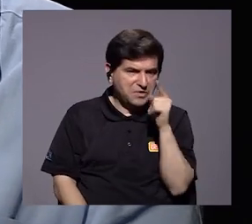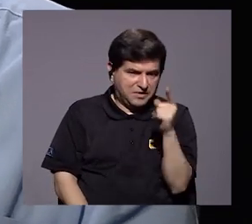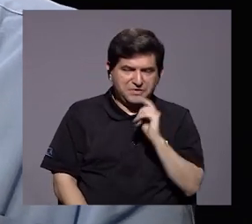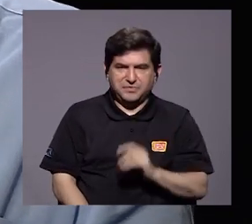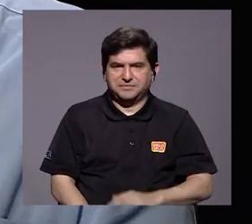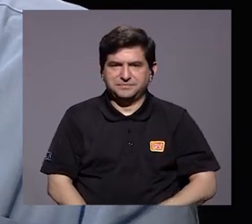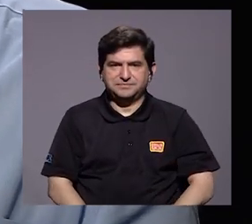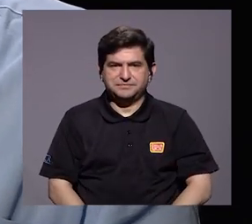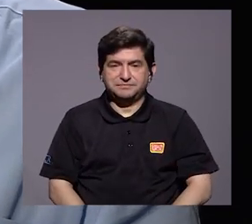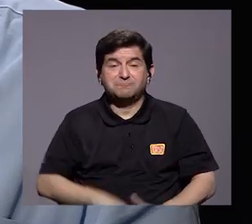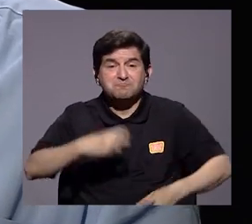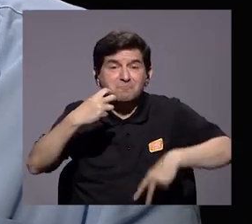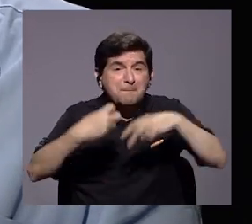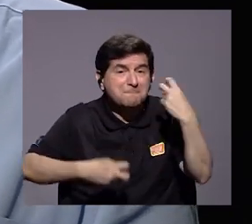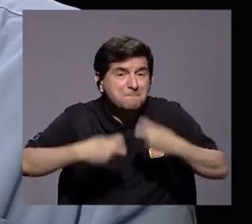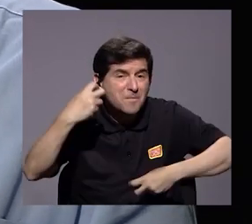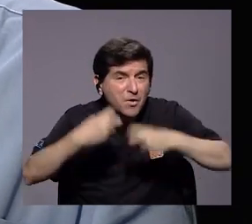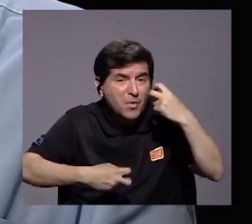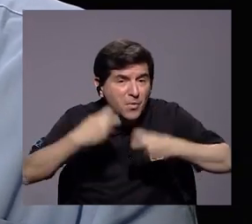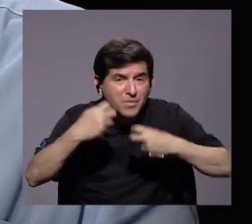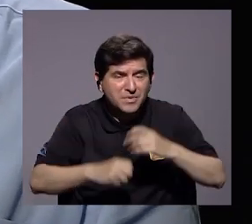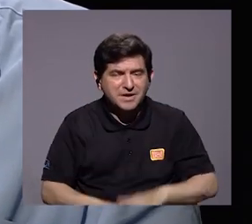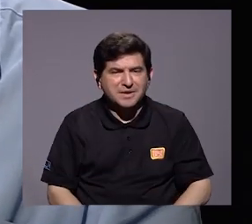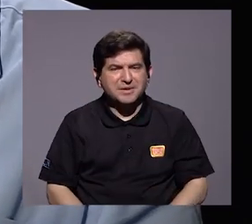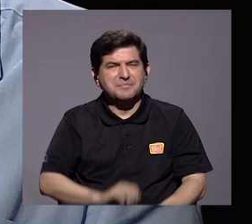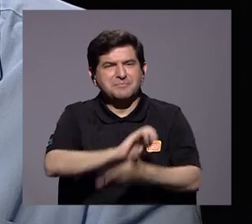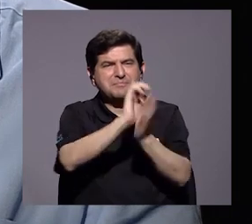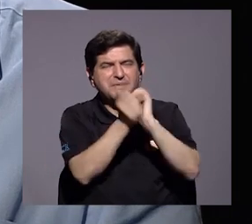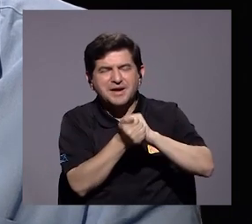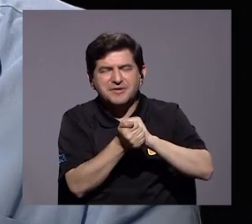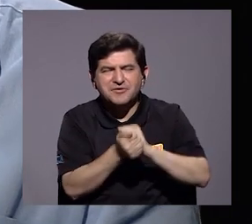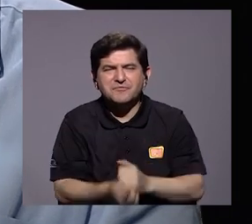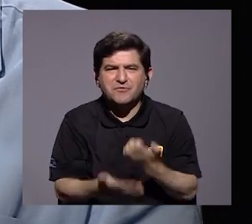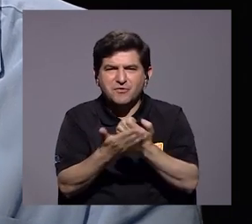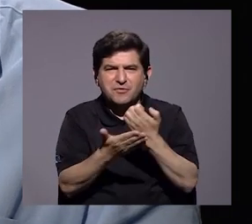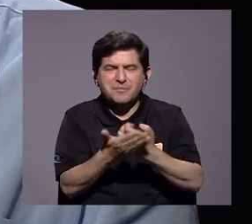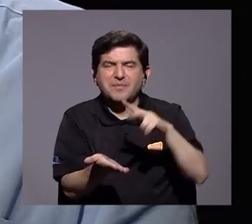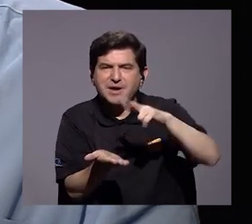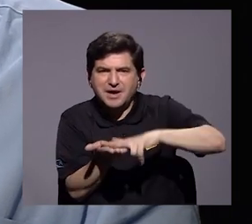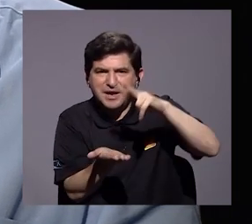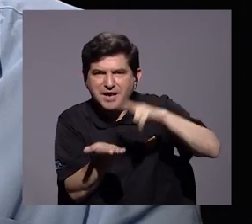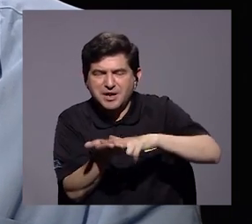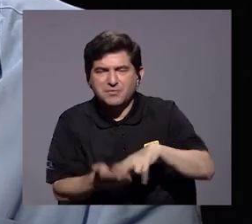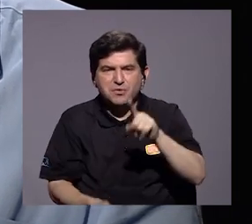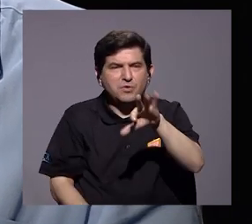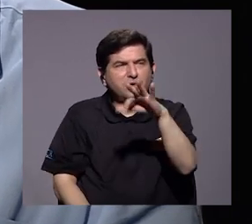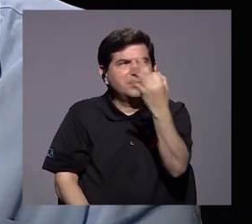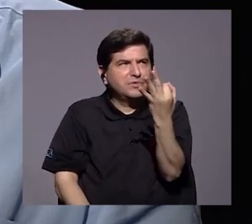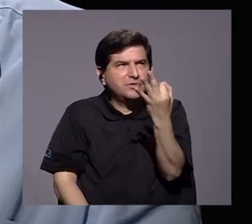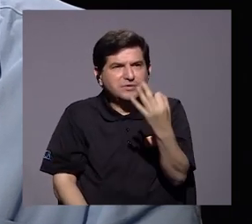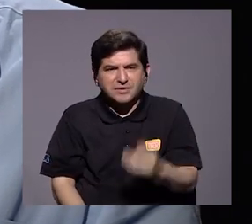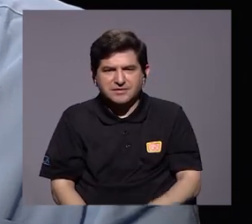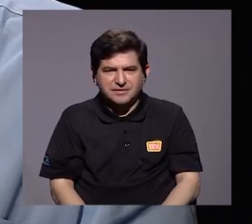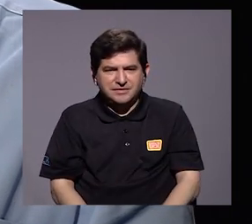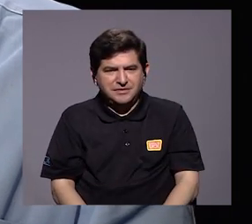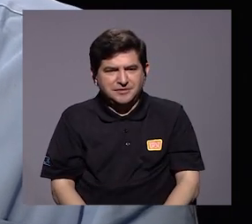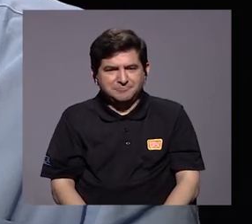el problema es haber la reforma fiscal que se aprobó que se aprobó en alguna medida